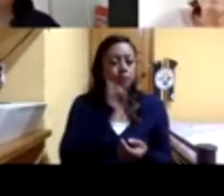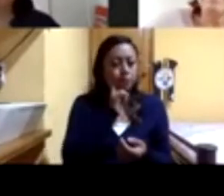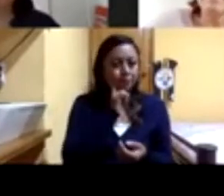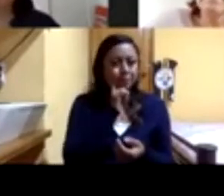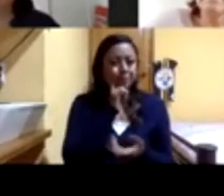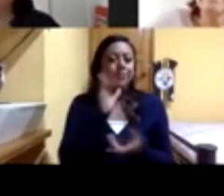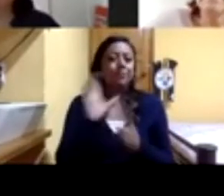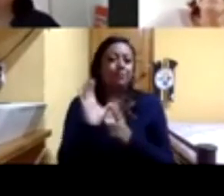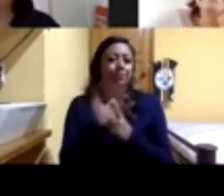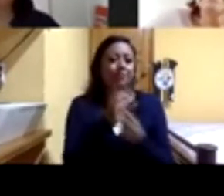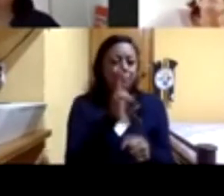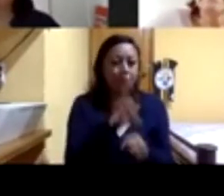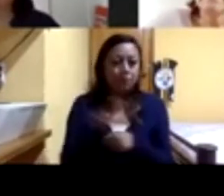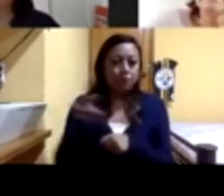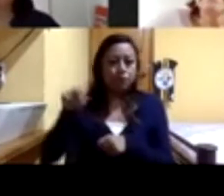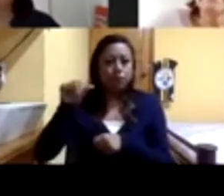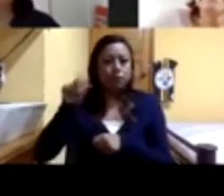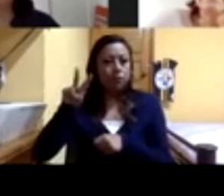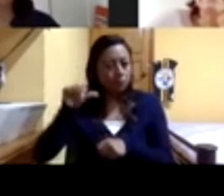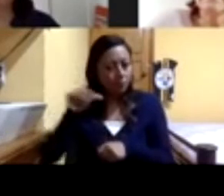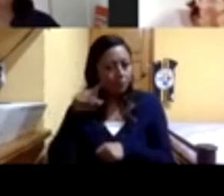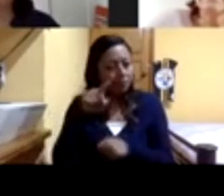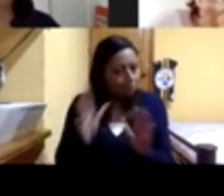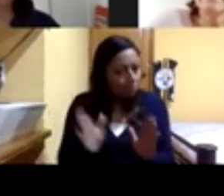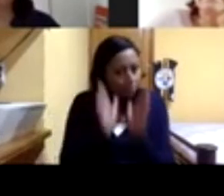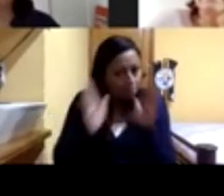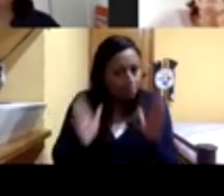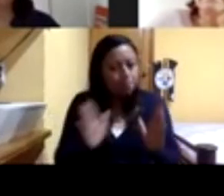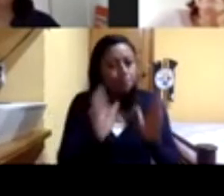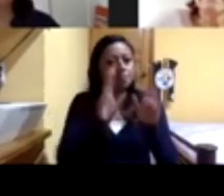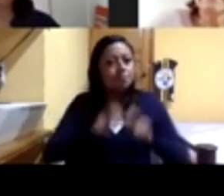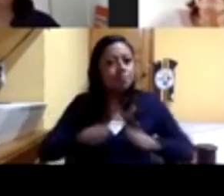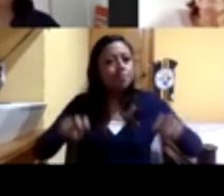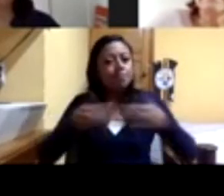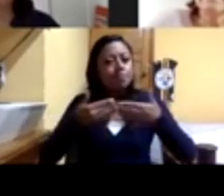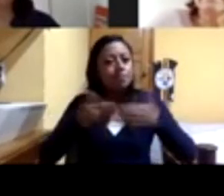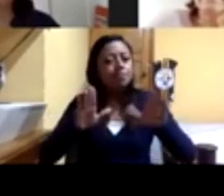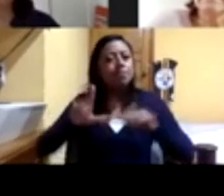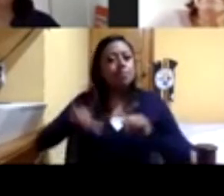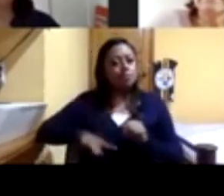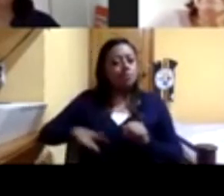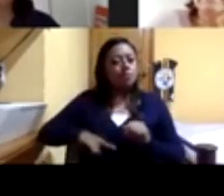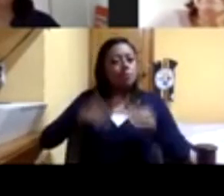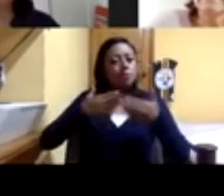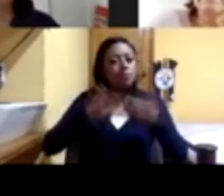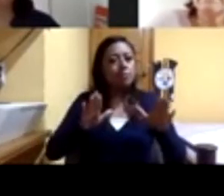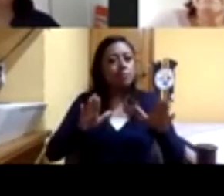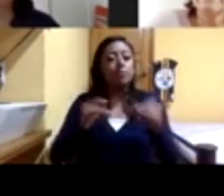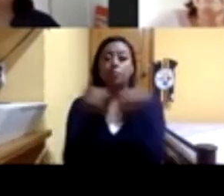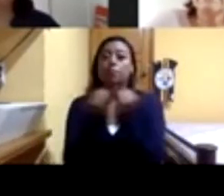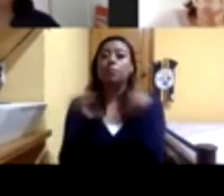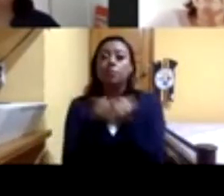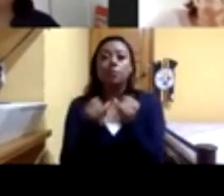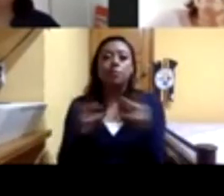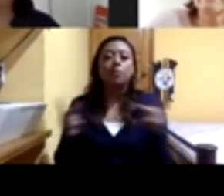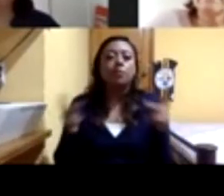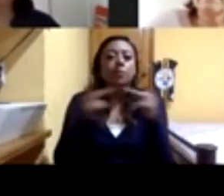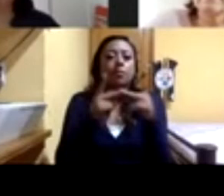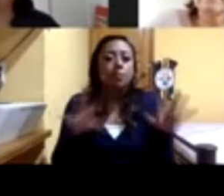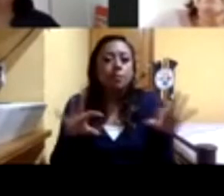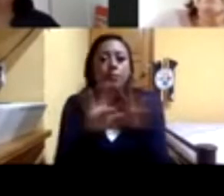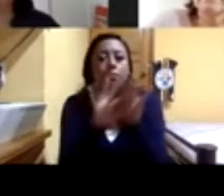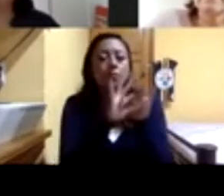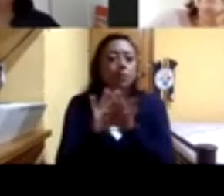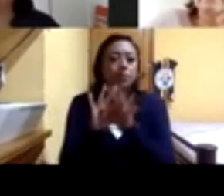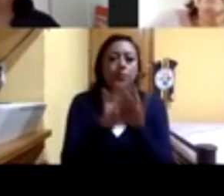un Parlamento abierto, un Estado abierto y sobre todo también una co-creación entre la sociedad y el gobierno.